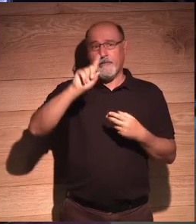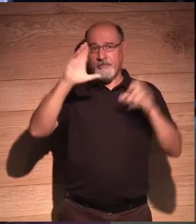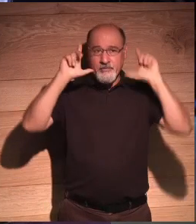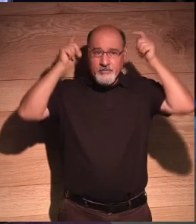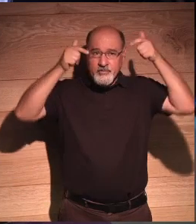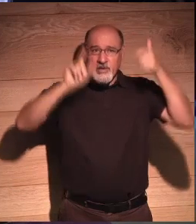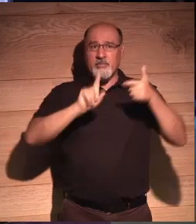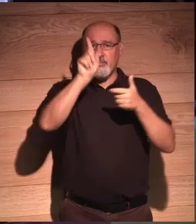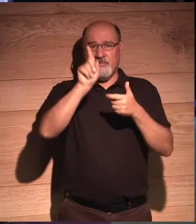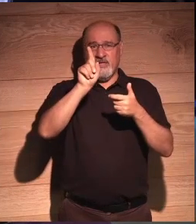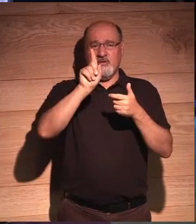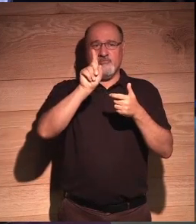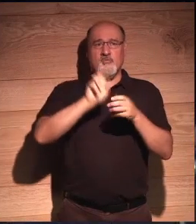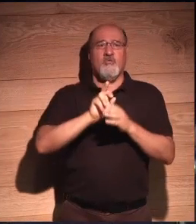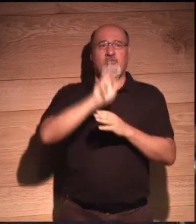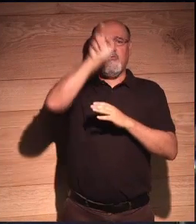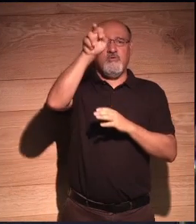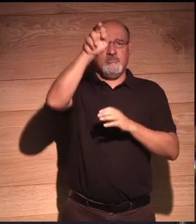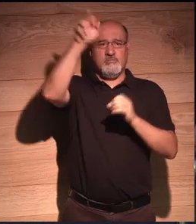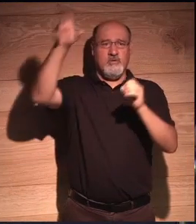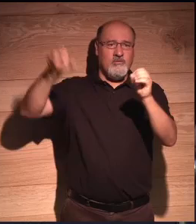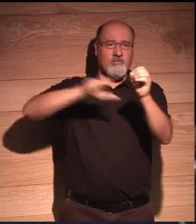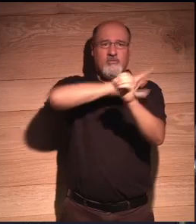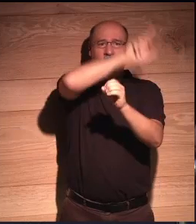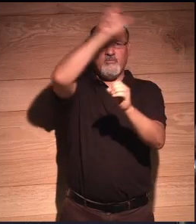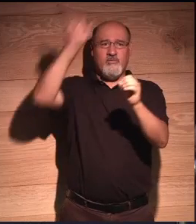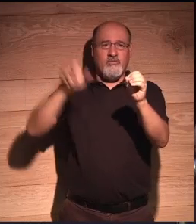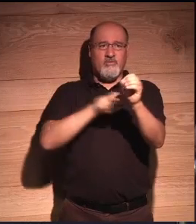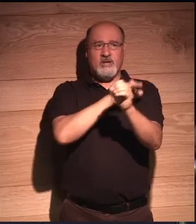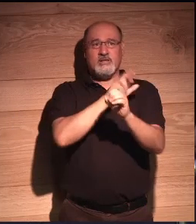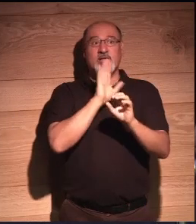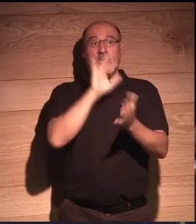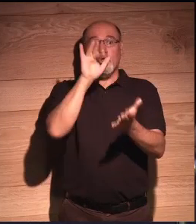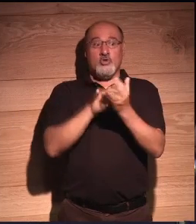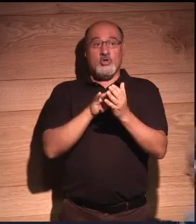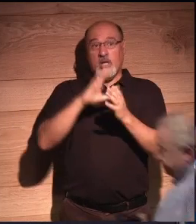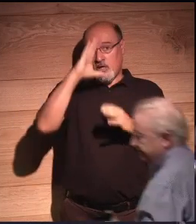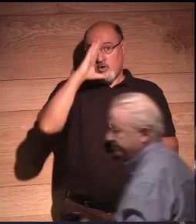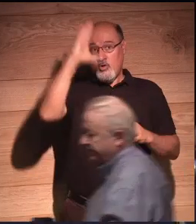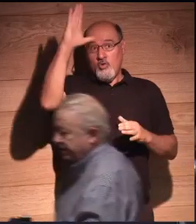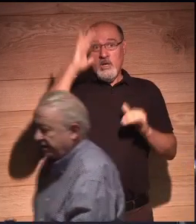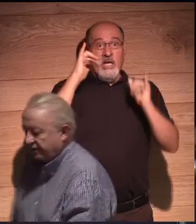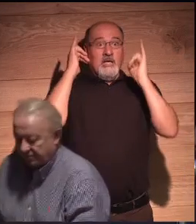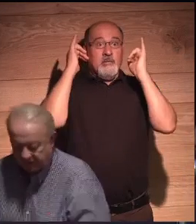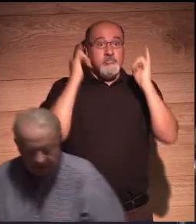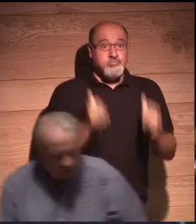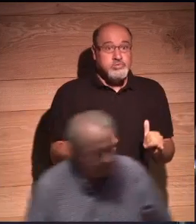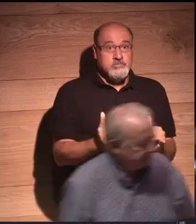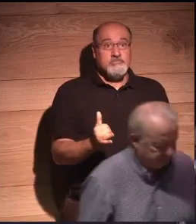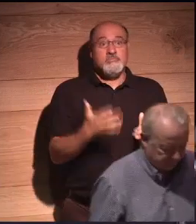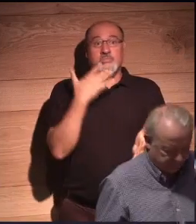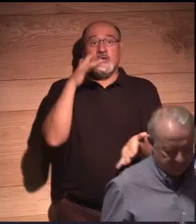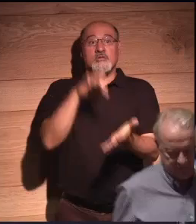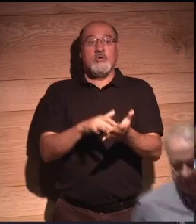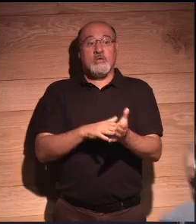que hizo un paseo en el espacio, pero yo creo que esa llegada a la Luna eclipsó algo que es bastante real, y es que en realidad los